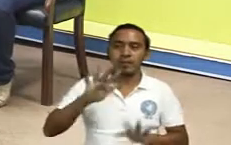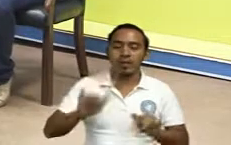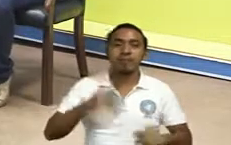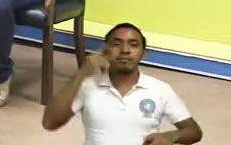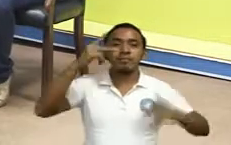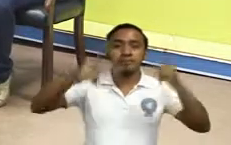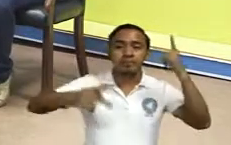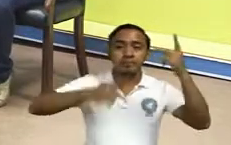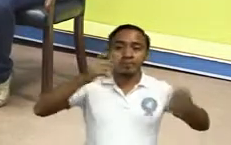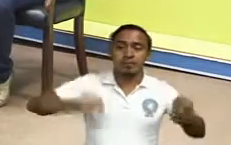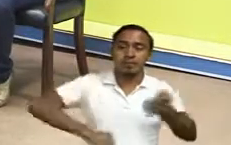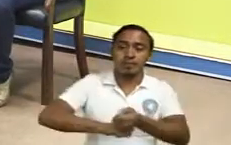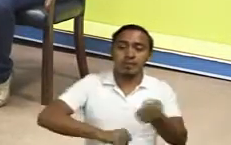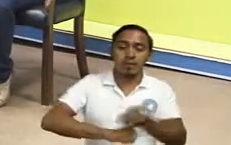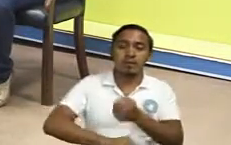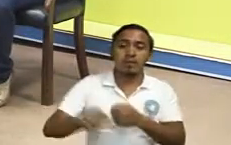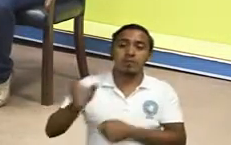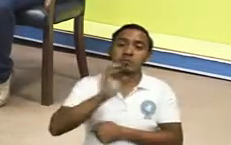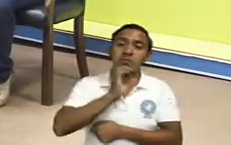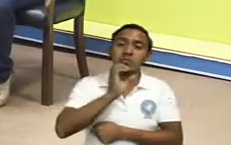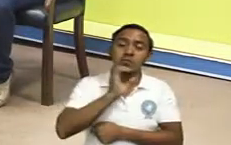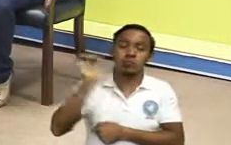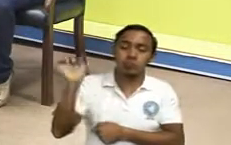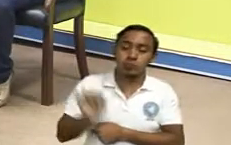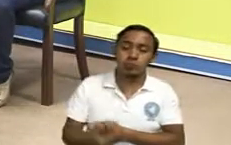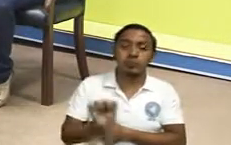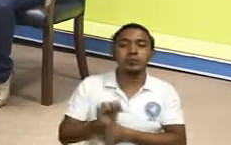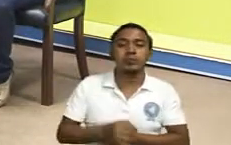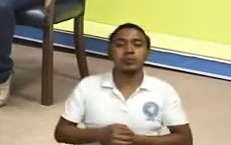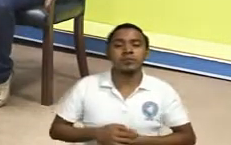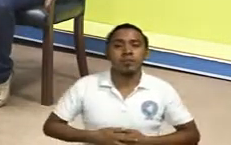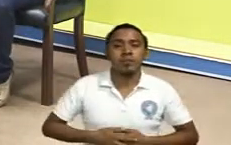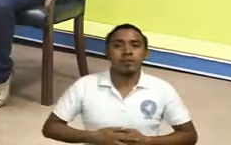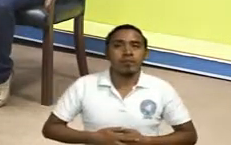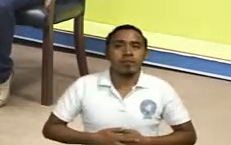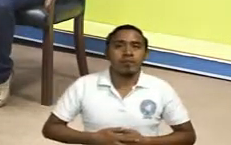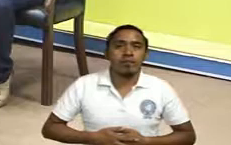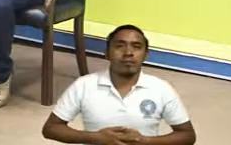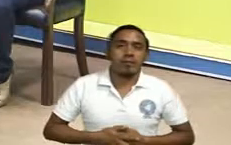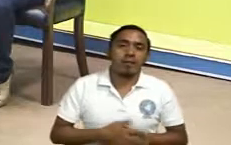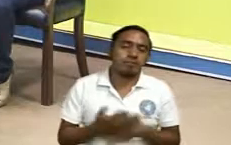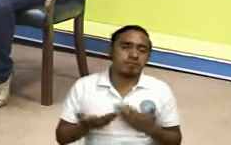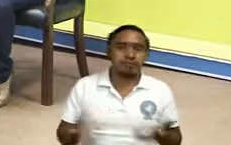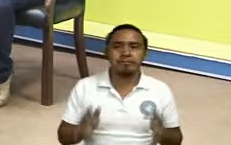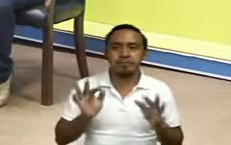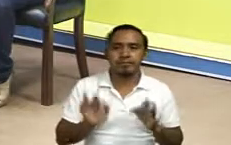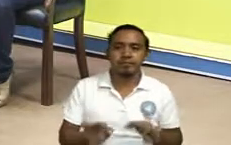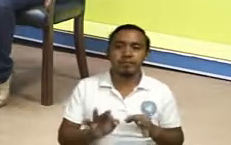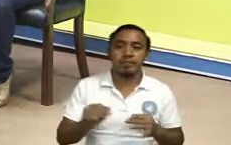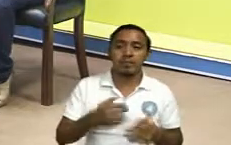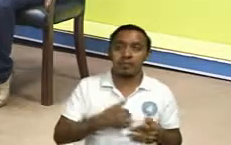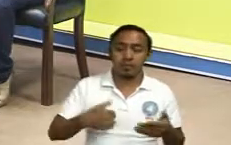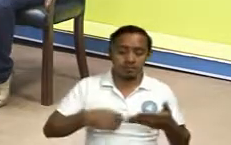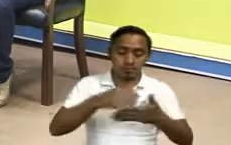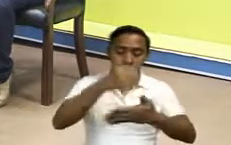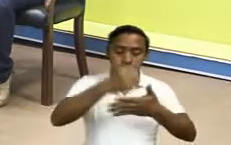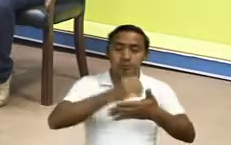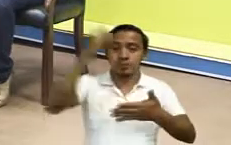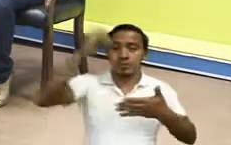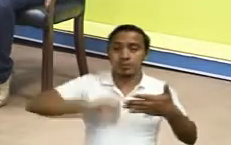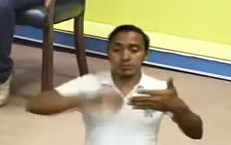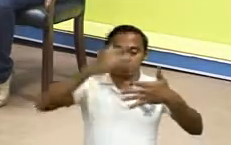con apoyo de la hermana República de Cuba, ¿verdad? Y bueno, aquí queda un censo de nuestras personas